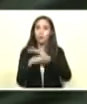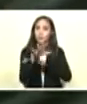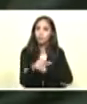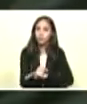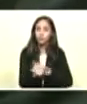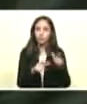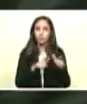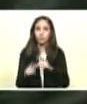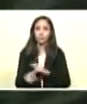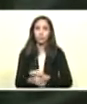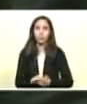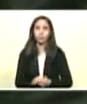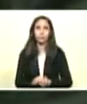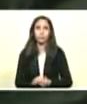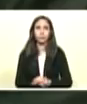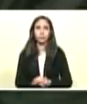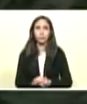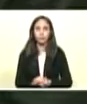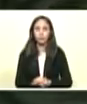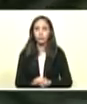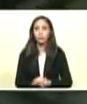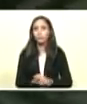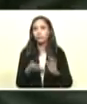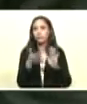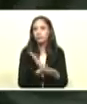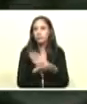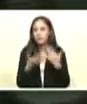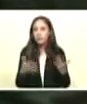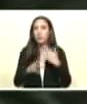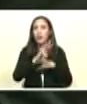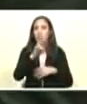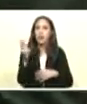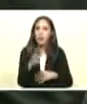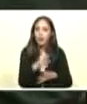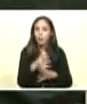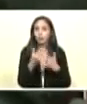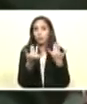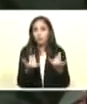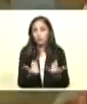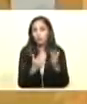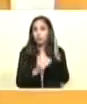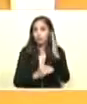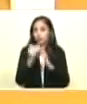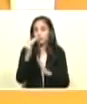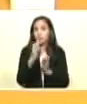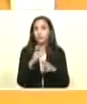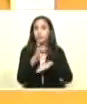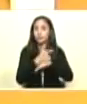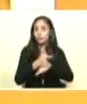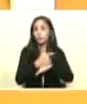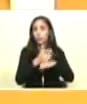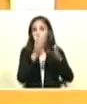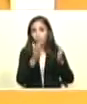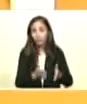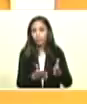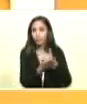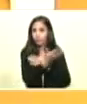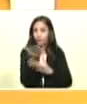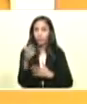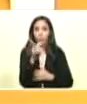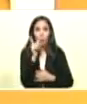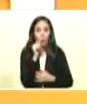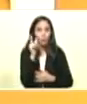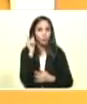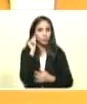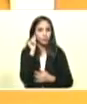Lo cual significa en euros, a esta altura, gobernadores presentes, gobernadoras,